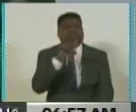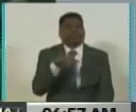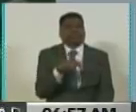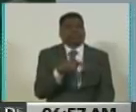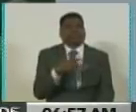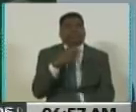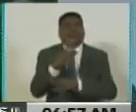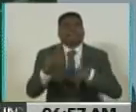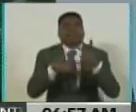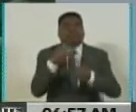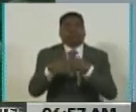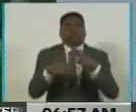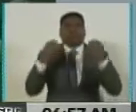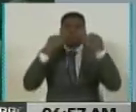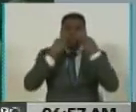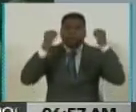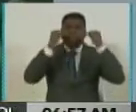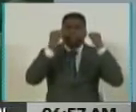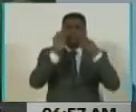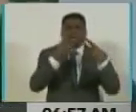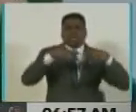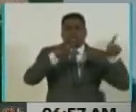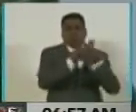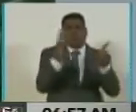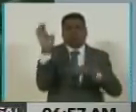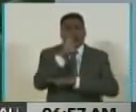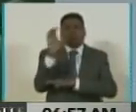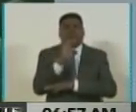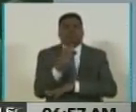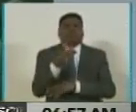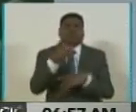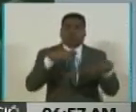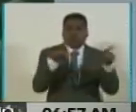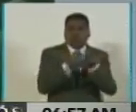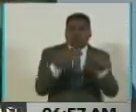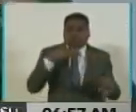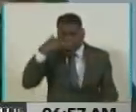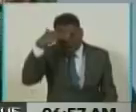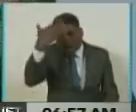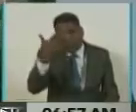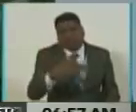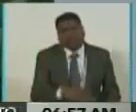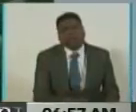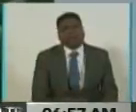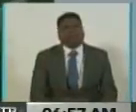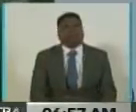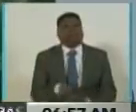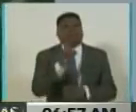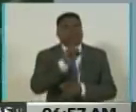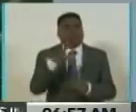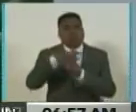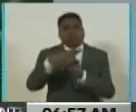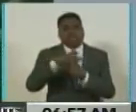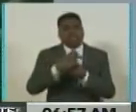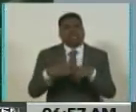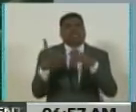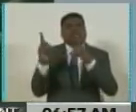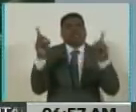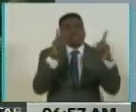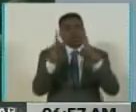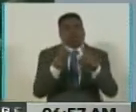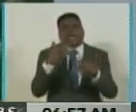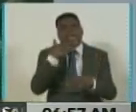un proceso de violencia como la colombiana o en el Medio Oriente, dan sus predicciones y se dieron talleres para que aprendiéramos a dialogar, etcétera,